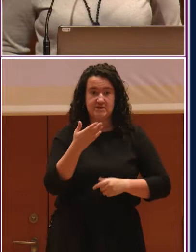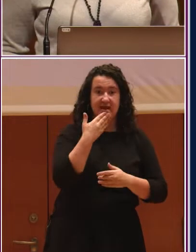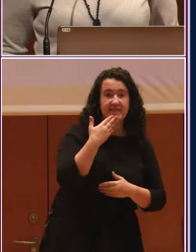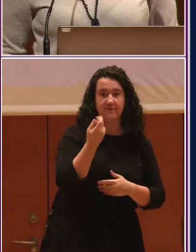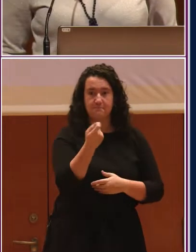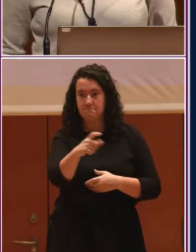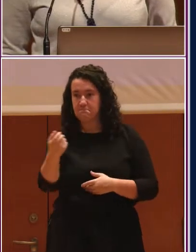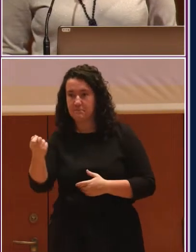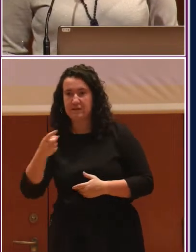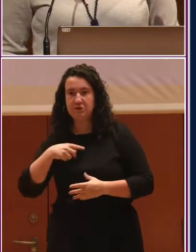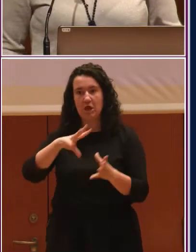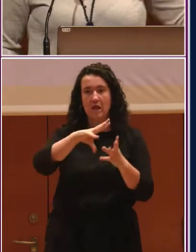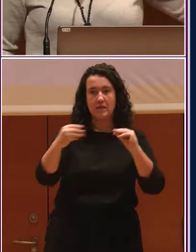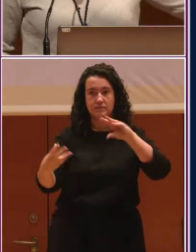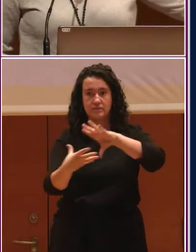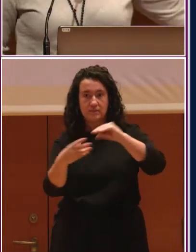que seguramente